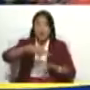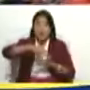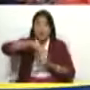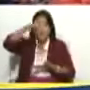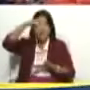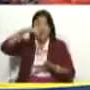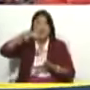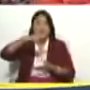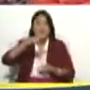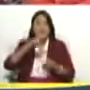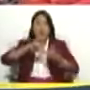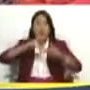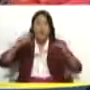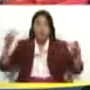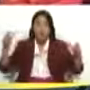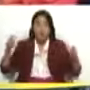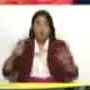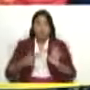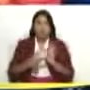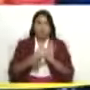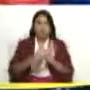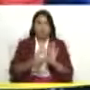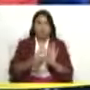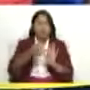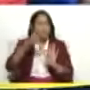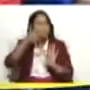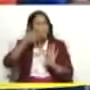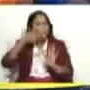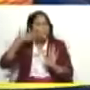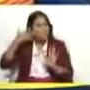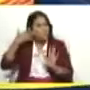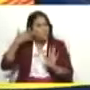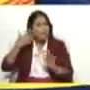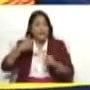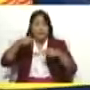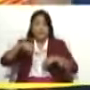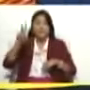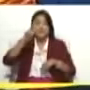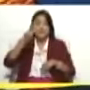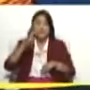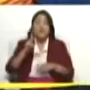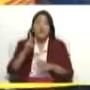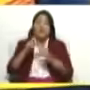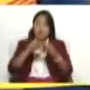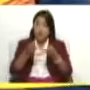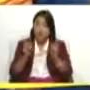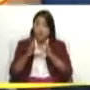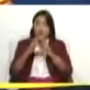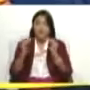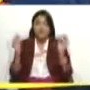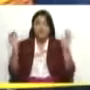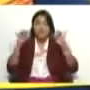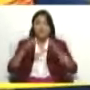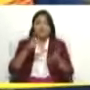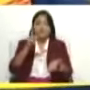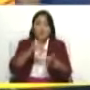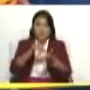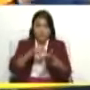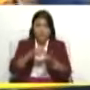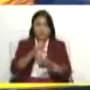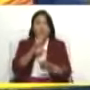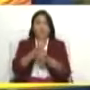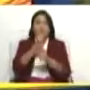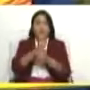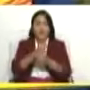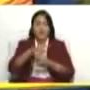2024 saquen pecho saquen fuerza porque Venezuela los quiere ver a todos ustedes a todas ustedes en